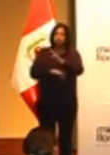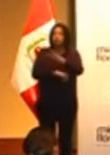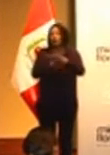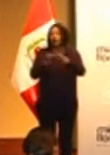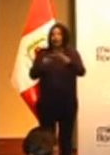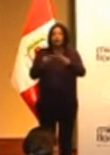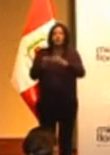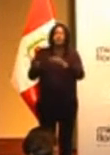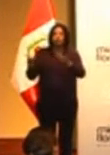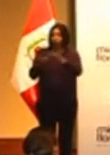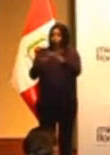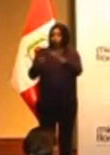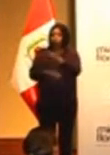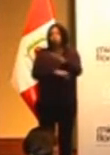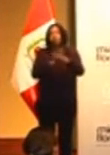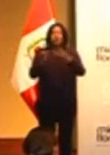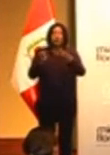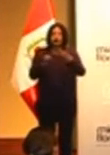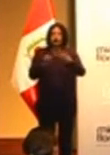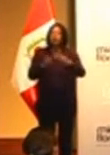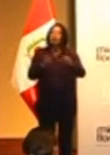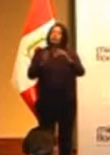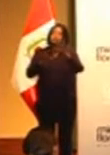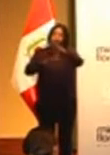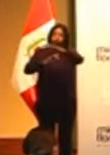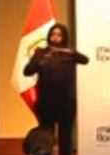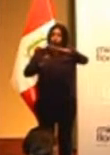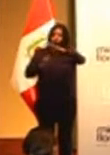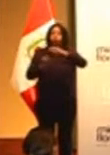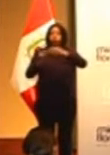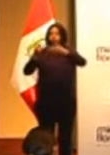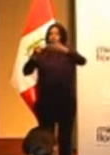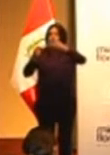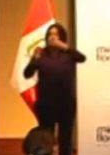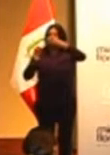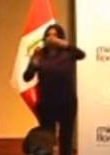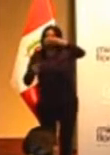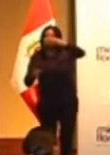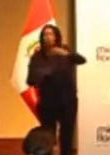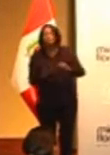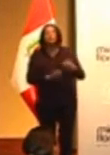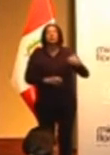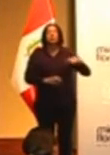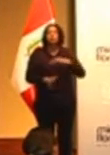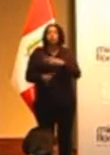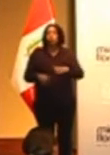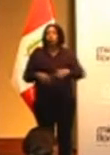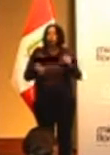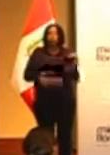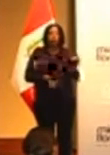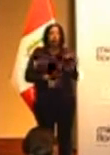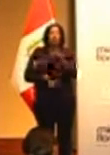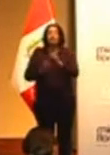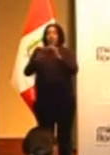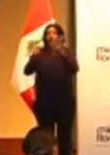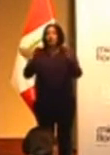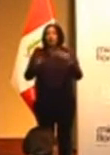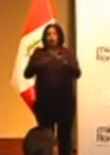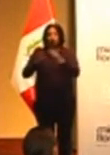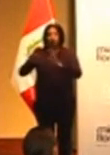con movilidad, el tema medioambiental, etcétera. Muchas de las cosas que nosotros vivimos en el día a día en nuestras